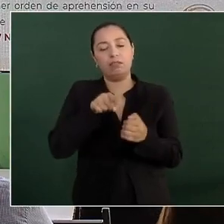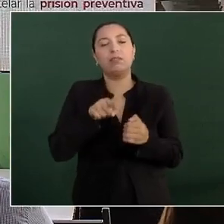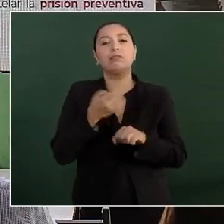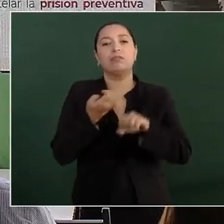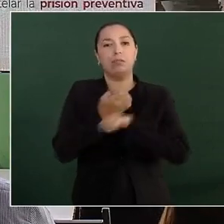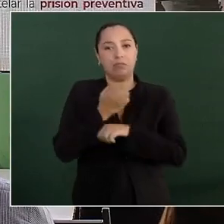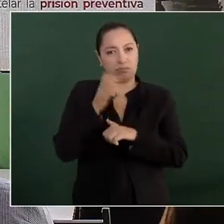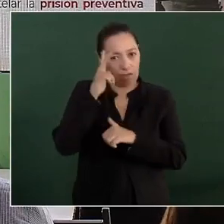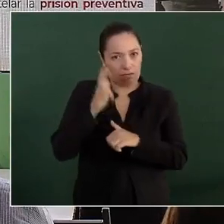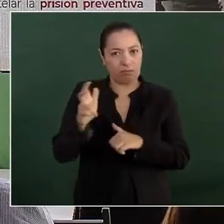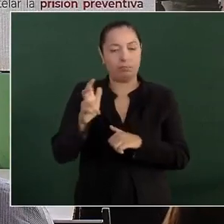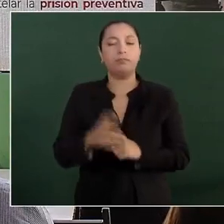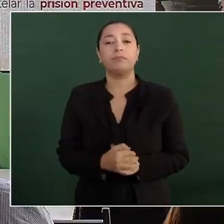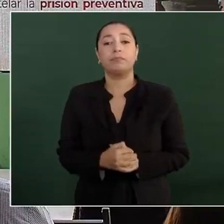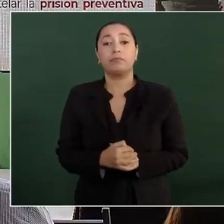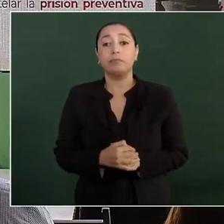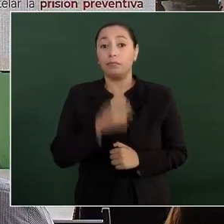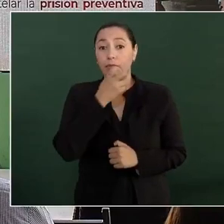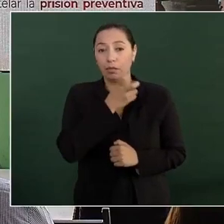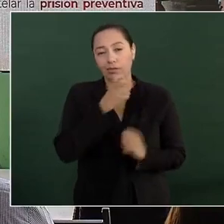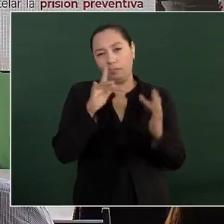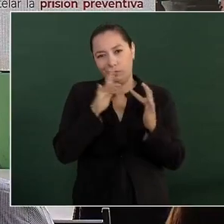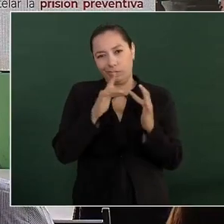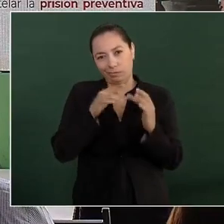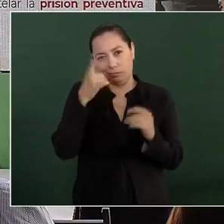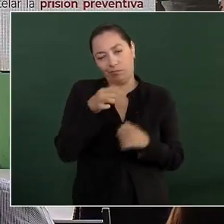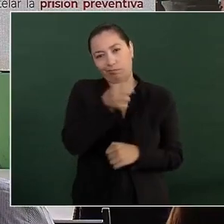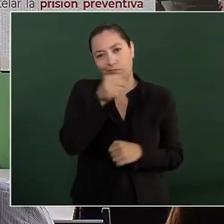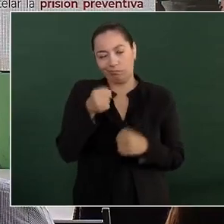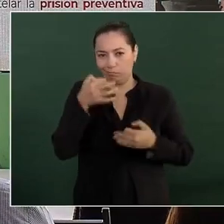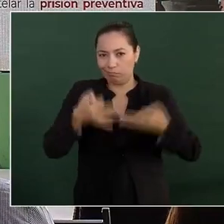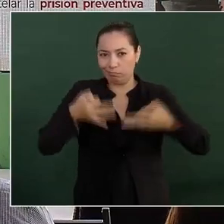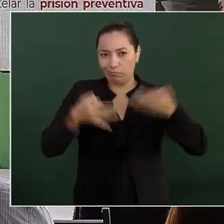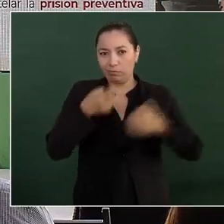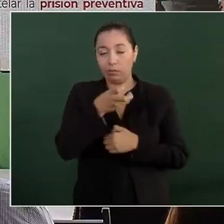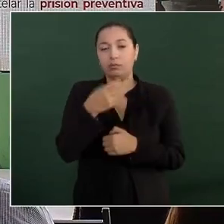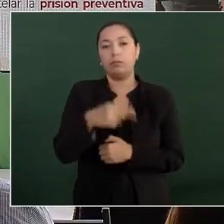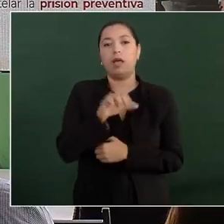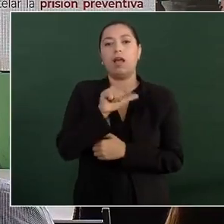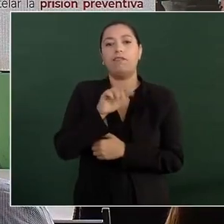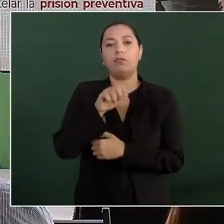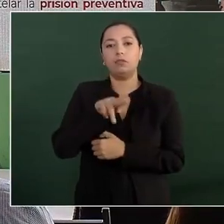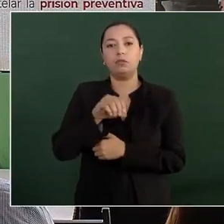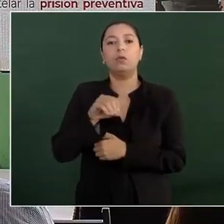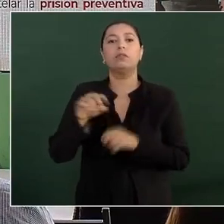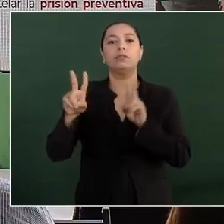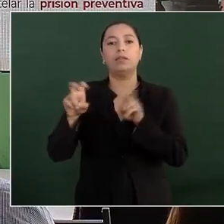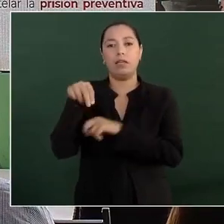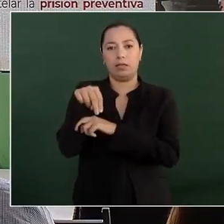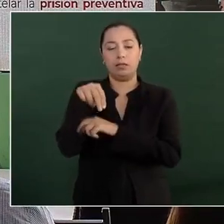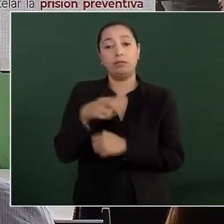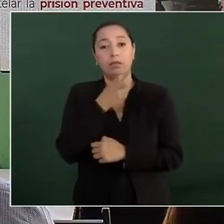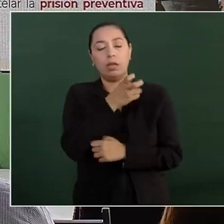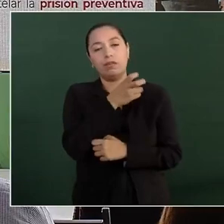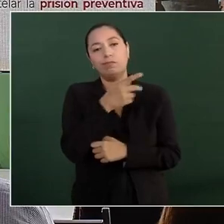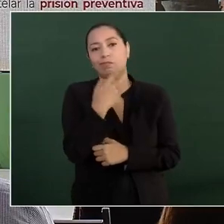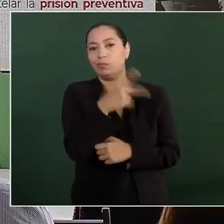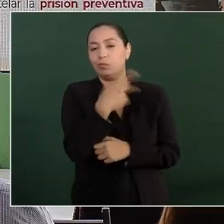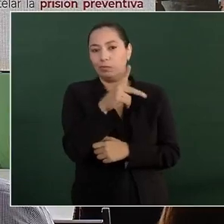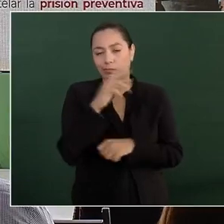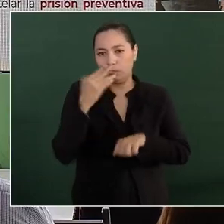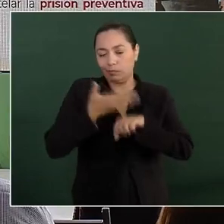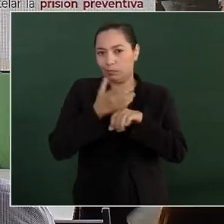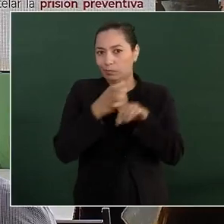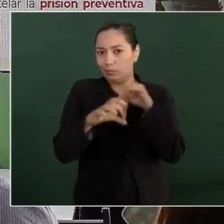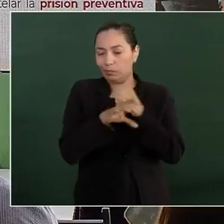Adelante. Esta vinculación a proceso de Alfonso N. se le acusa de su probable responsabilidad